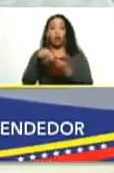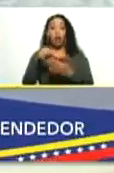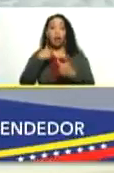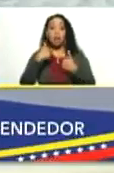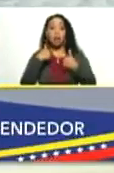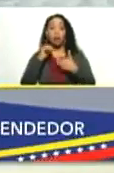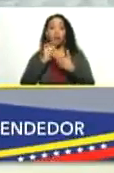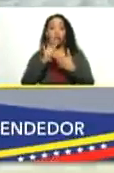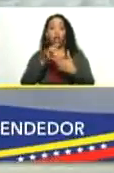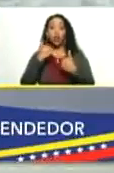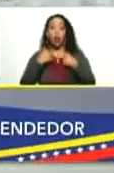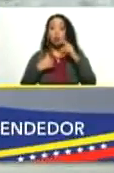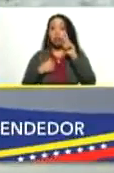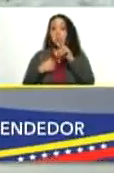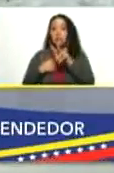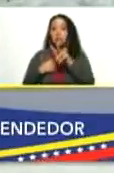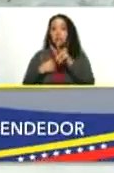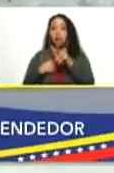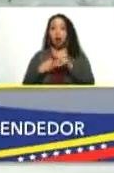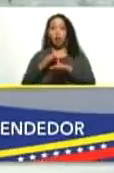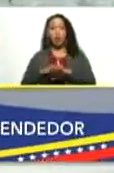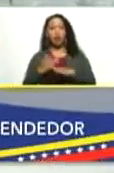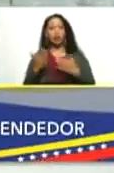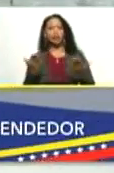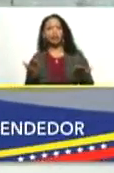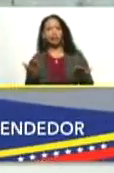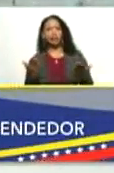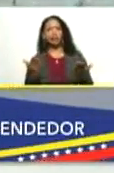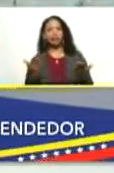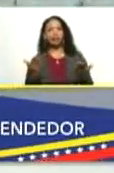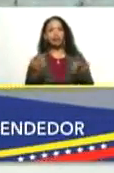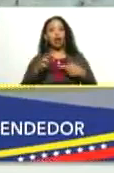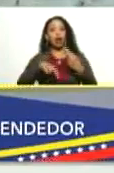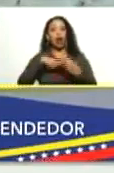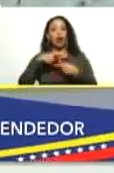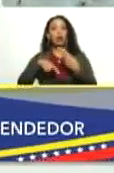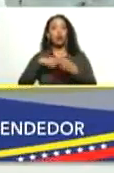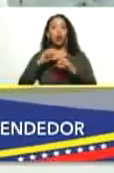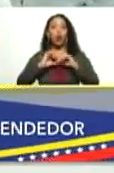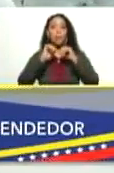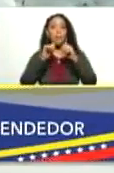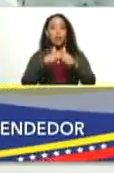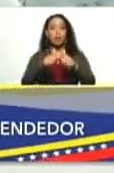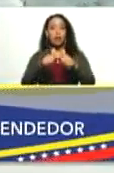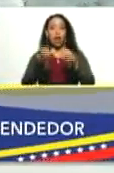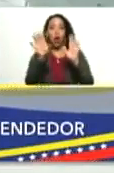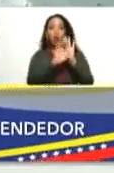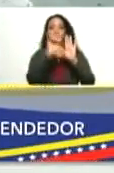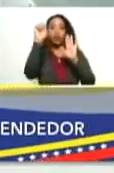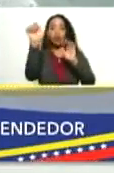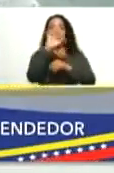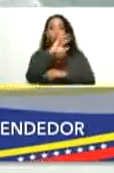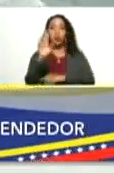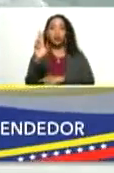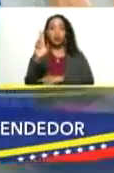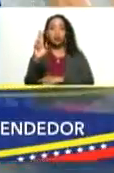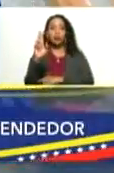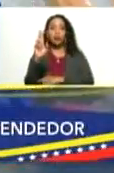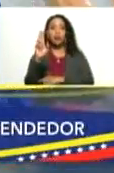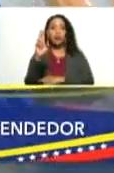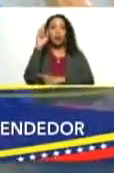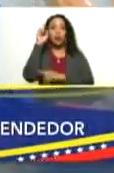representa, es la que yo estoy viendo. Bueno, porque fíjate, la revolución comenzó con la Constitución Bolivariana del 99,